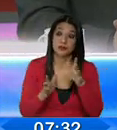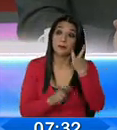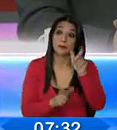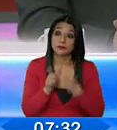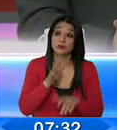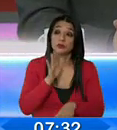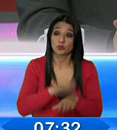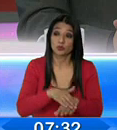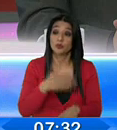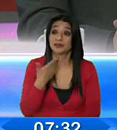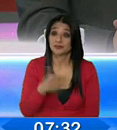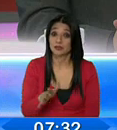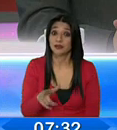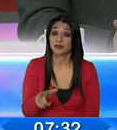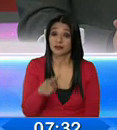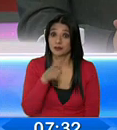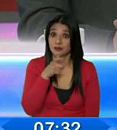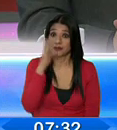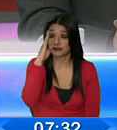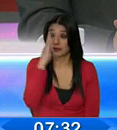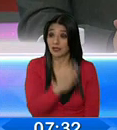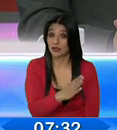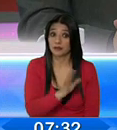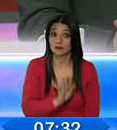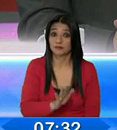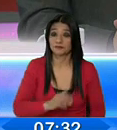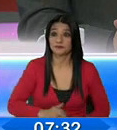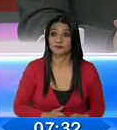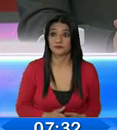tenemos pues, gente directamente involucrada en esto?